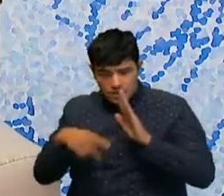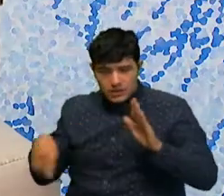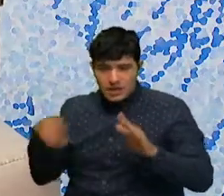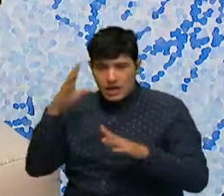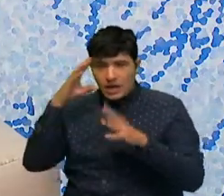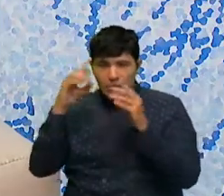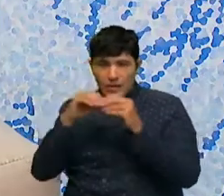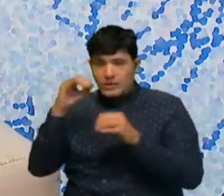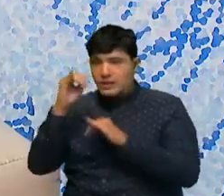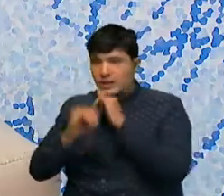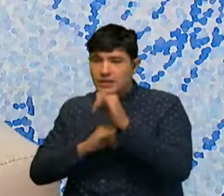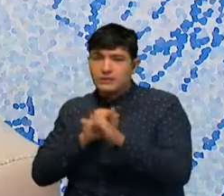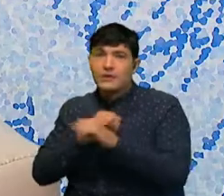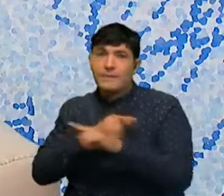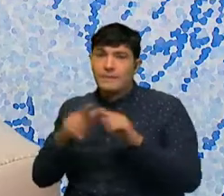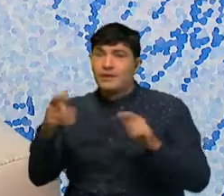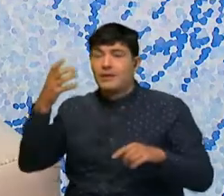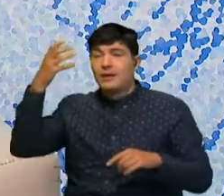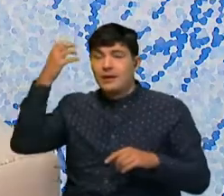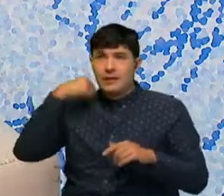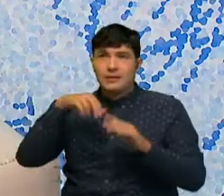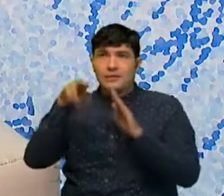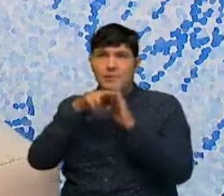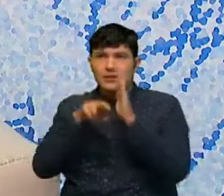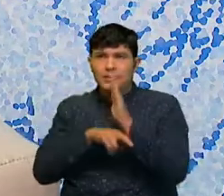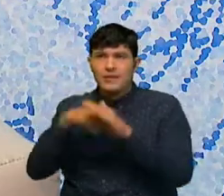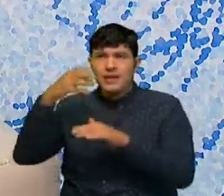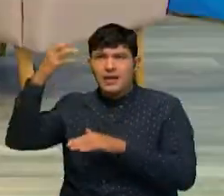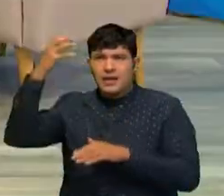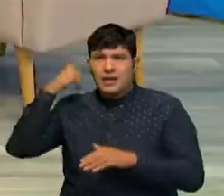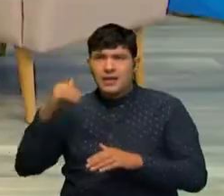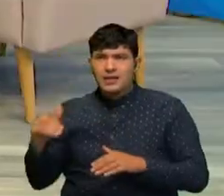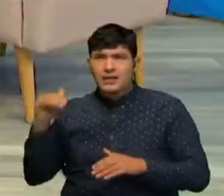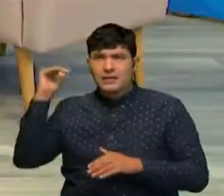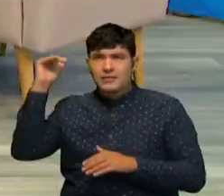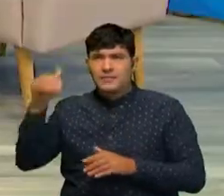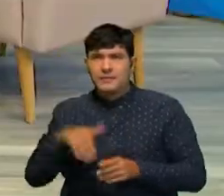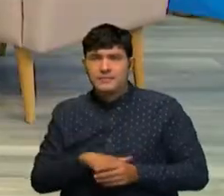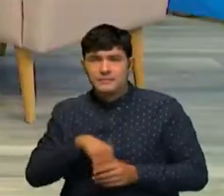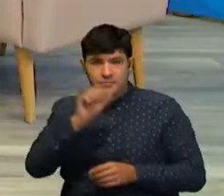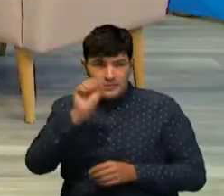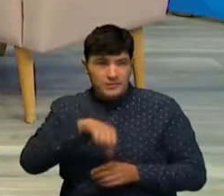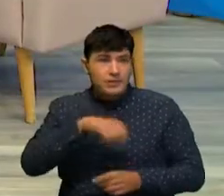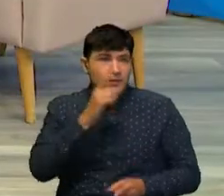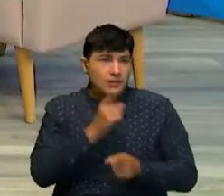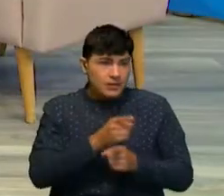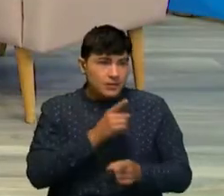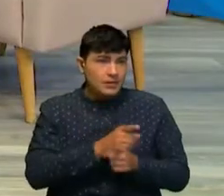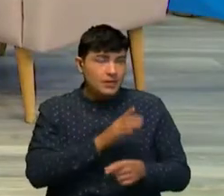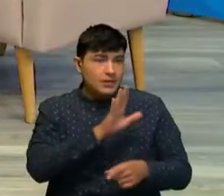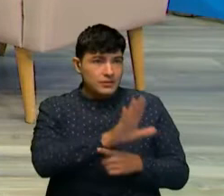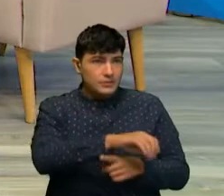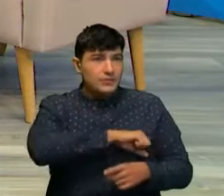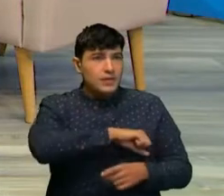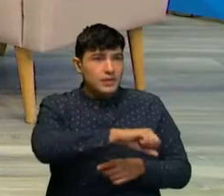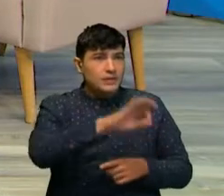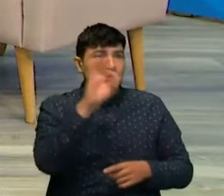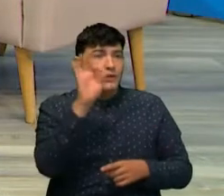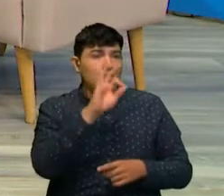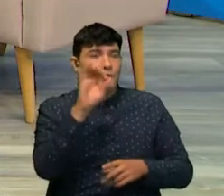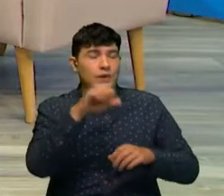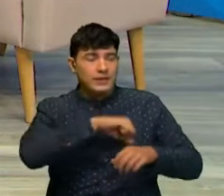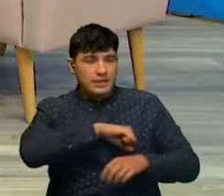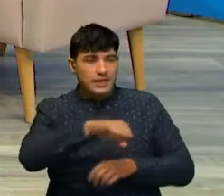tratados internacionales, pero viene de una normatividad mucho más alta. Inclusive, imagínese que el derecho o los derechos de